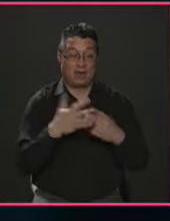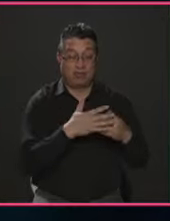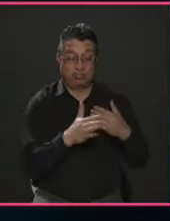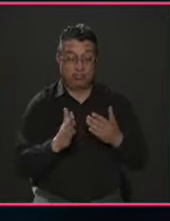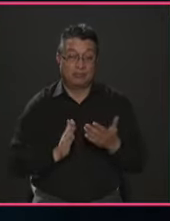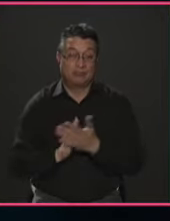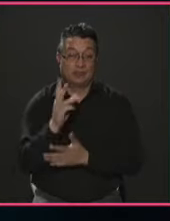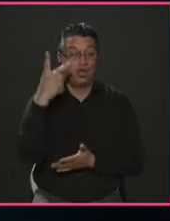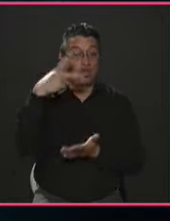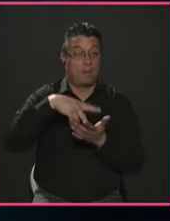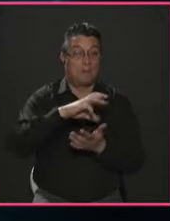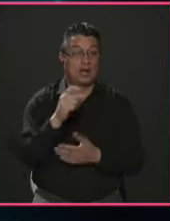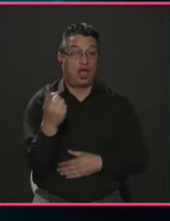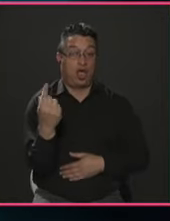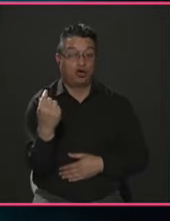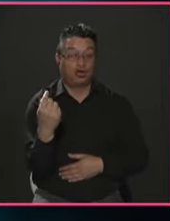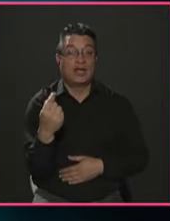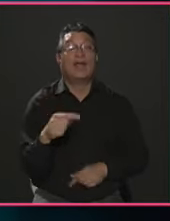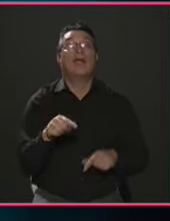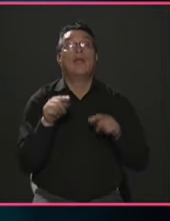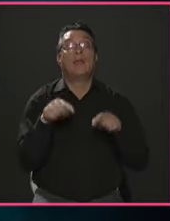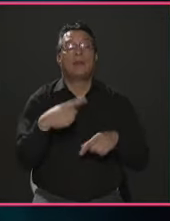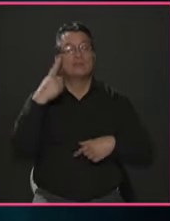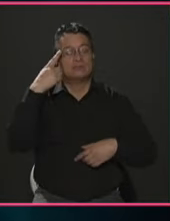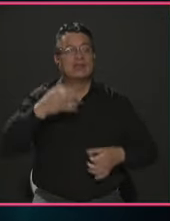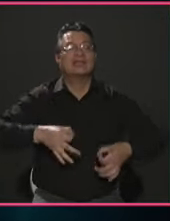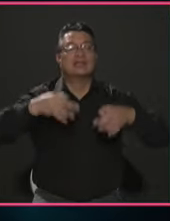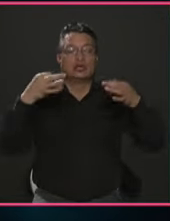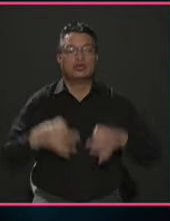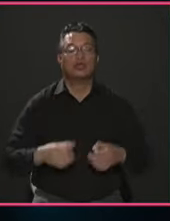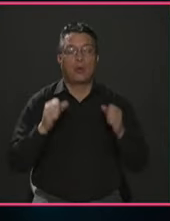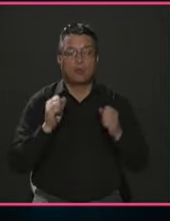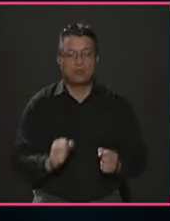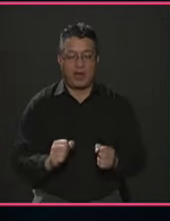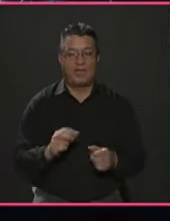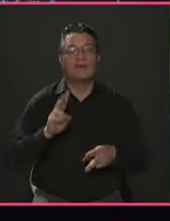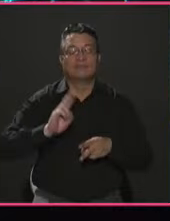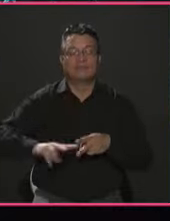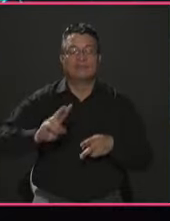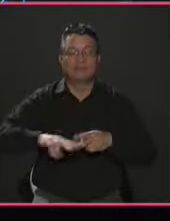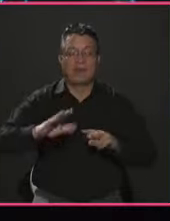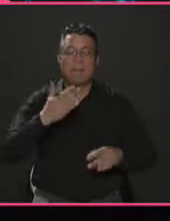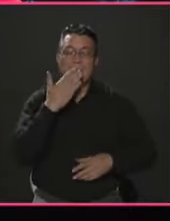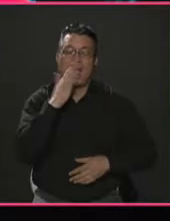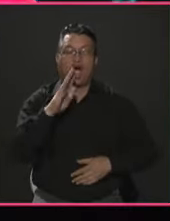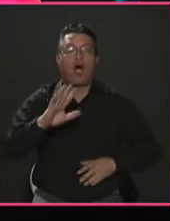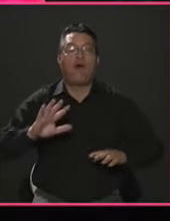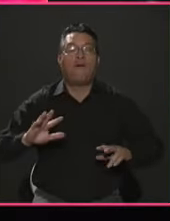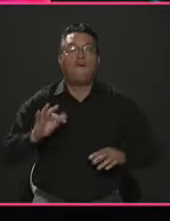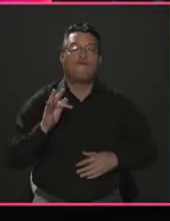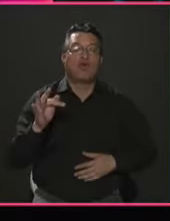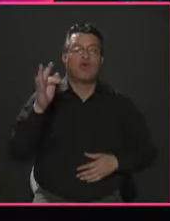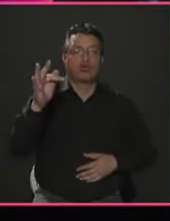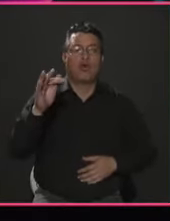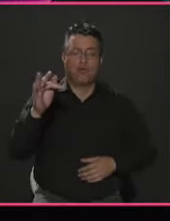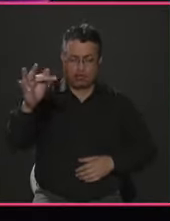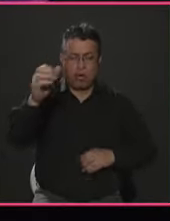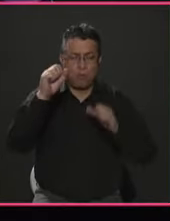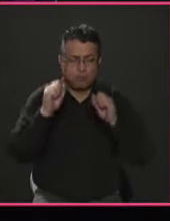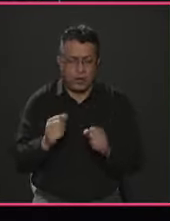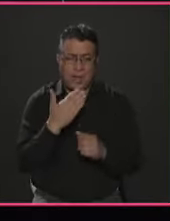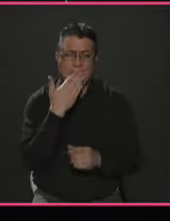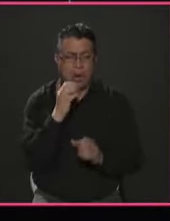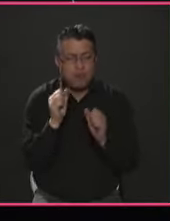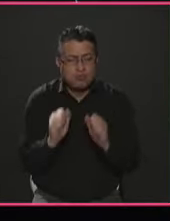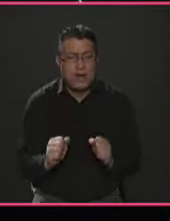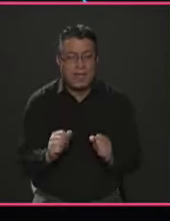año 2011 tenemos la convicción de que se puede construir un futuro mejor que hay mejores futuros posibles y que